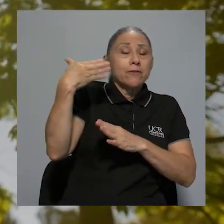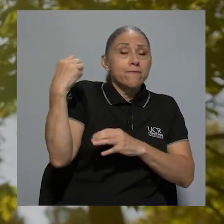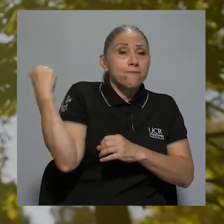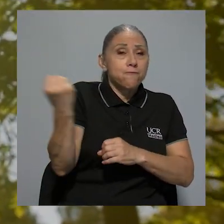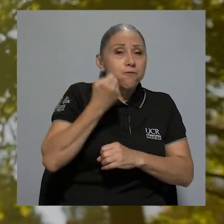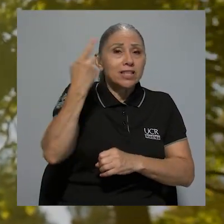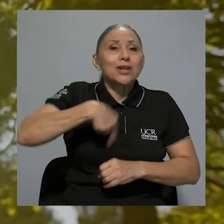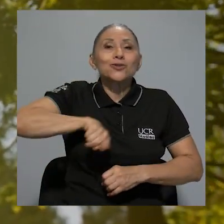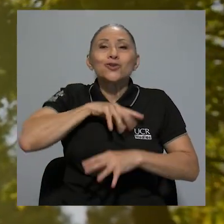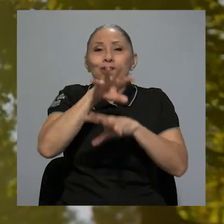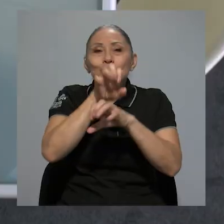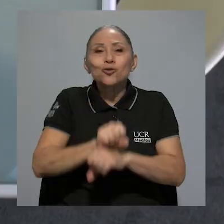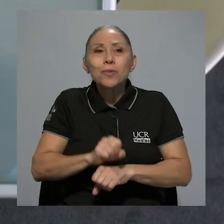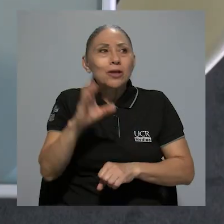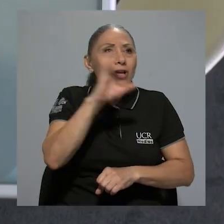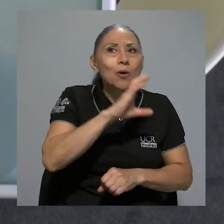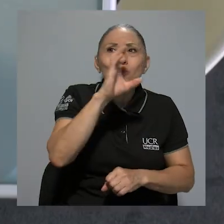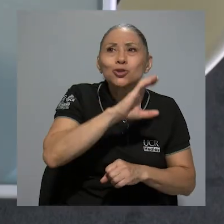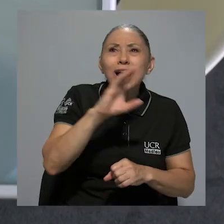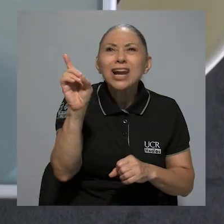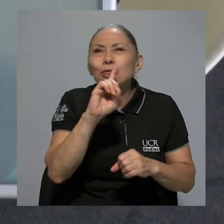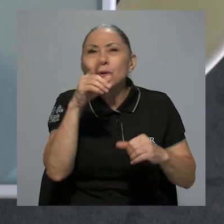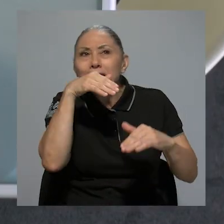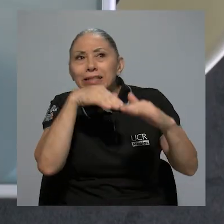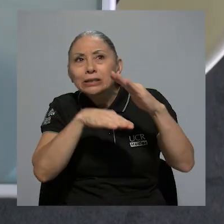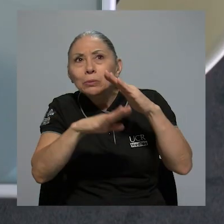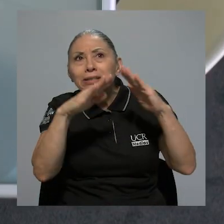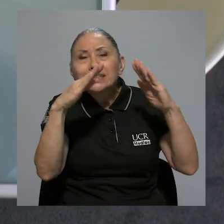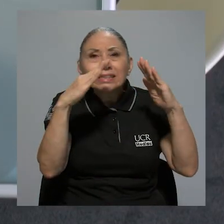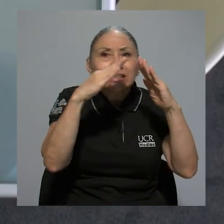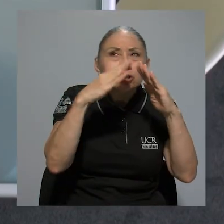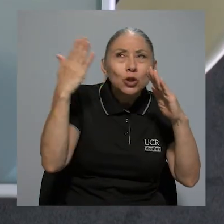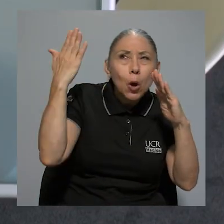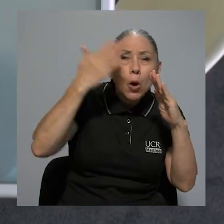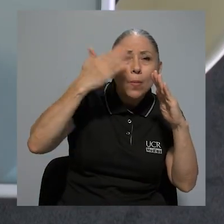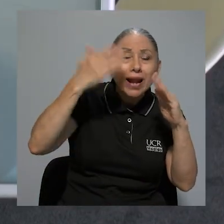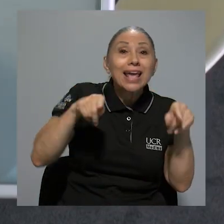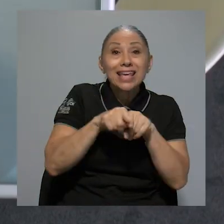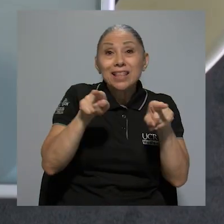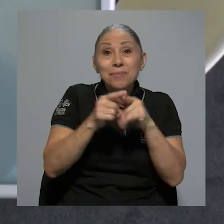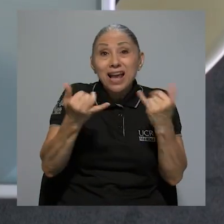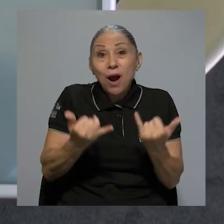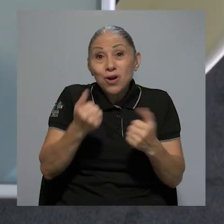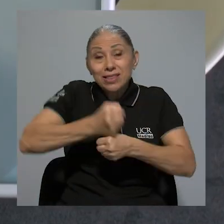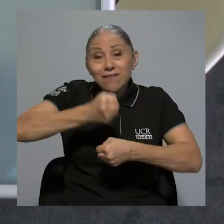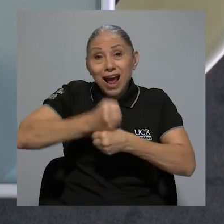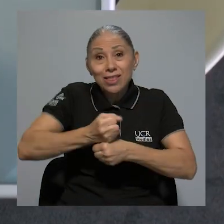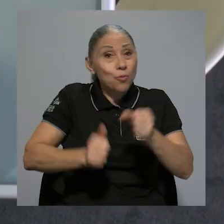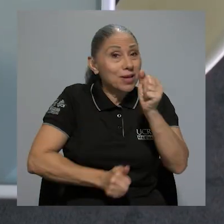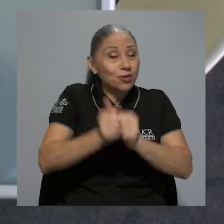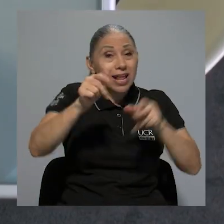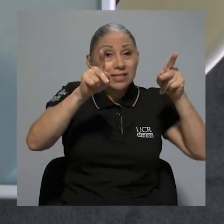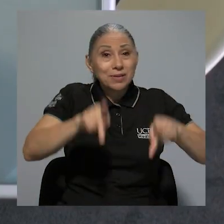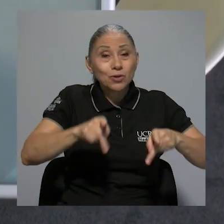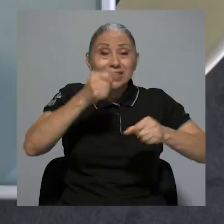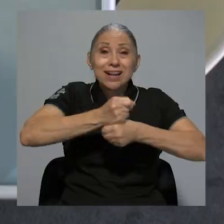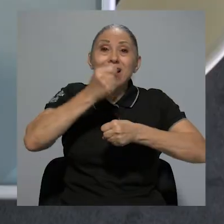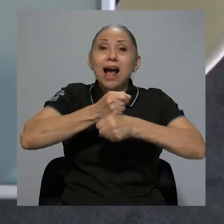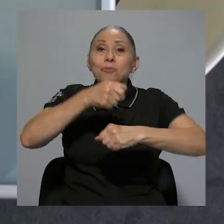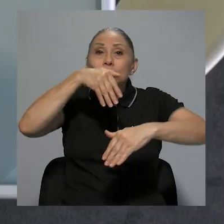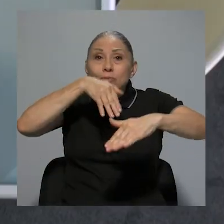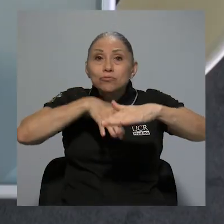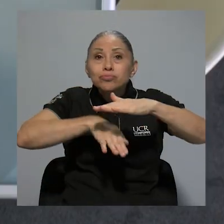refugio, o incluso el comportamiento que tenemos ahora a la hora de trabajar. La mayoría de las personas trabajamos en espacios cerrados, en